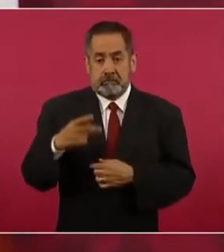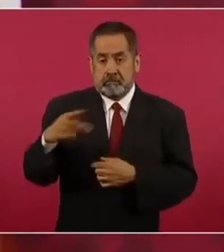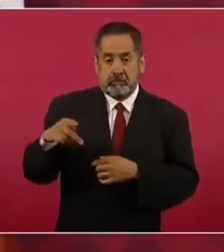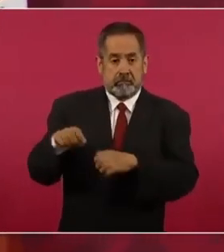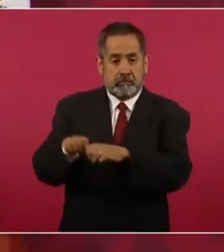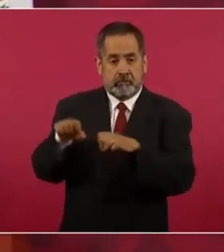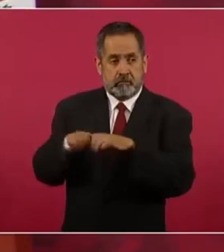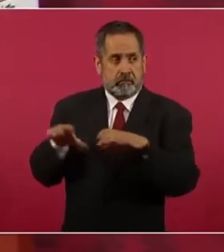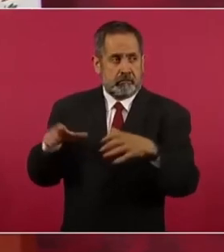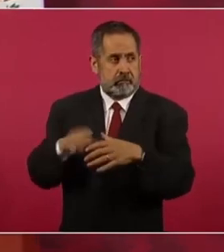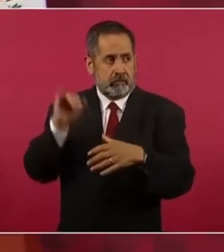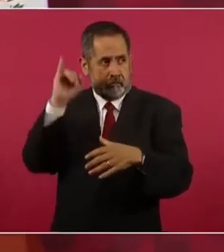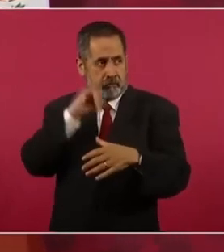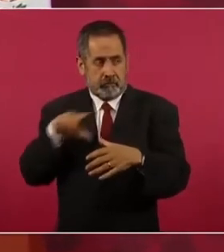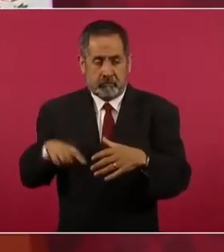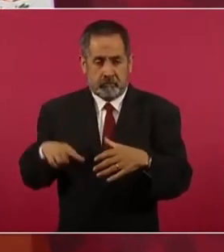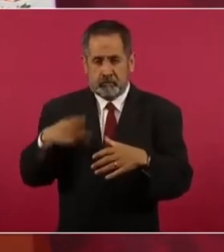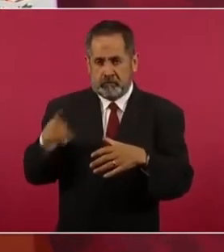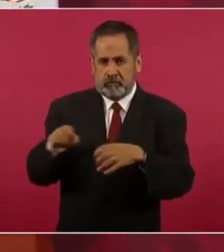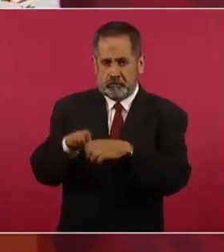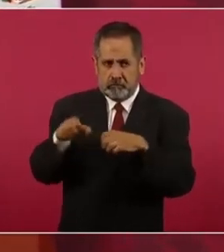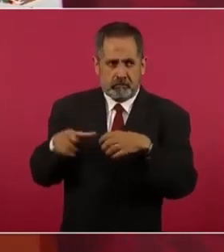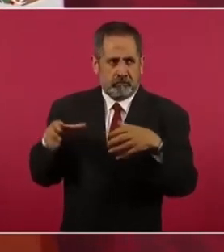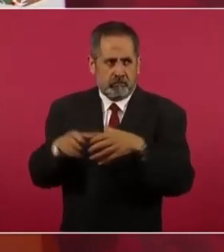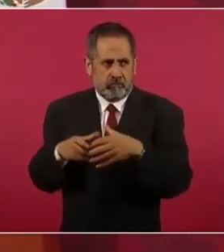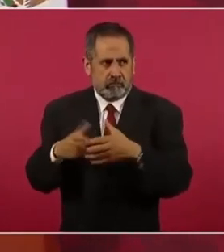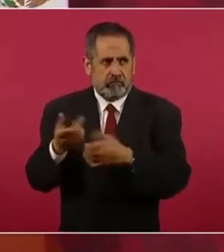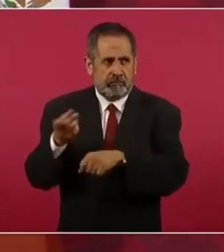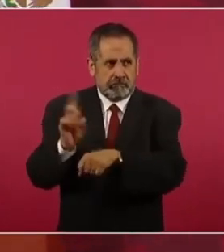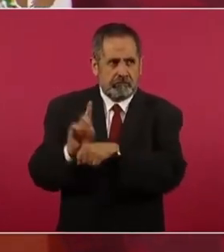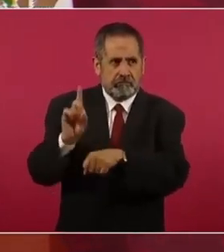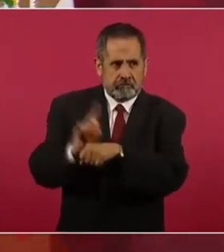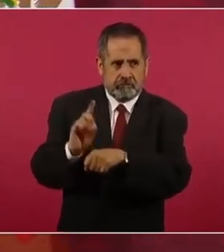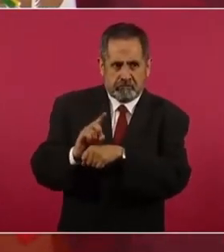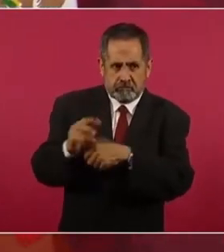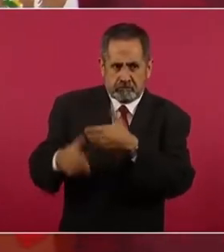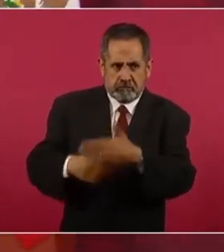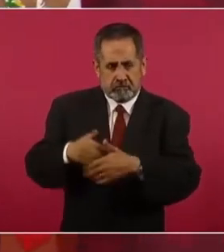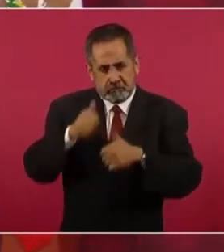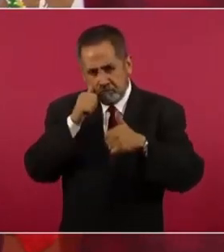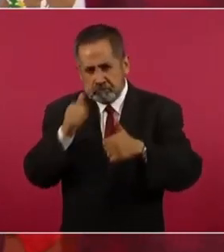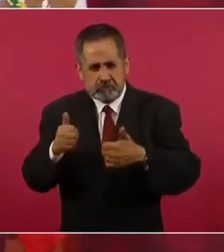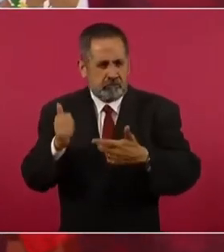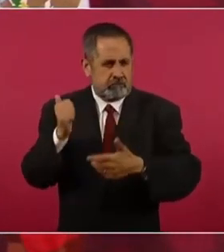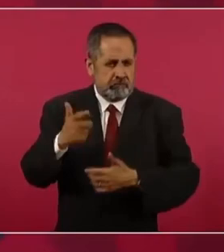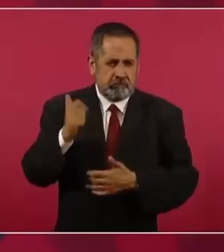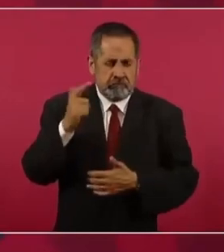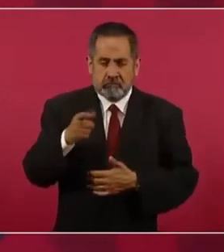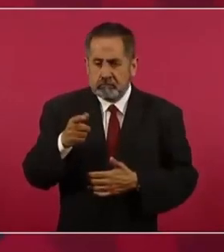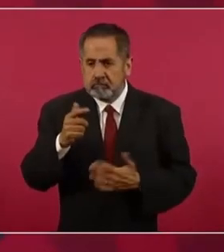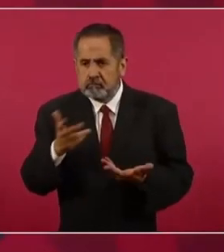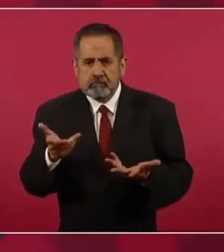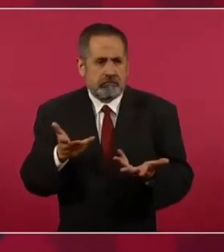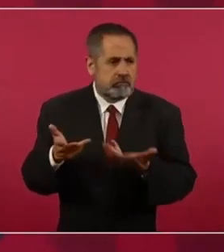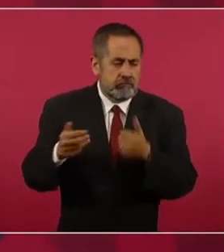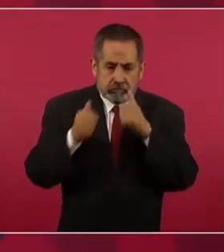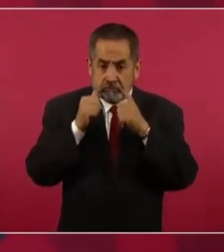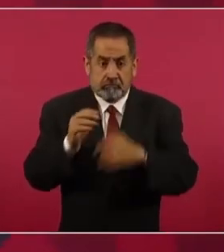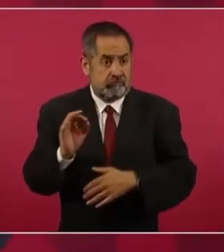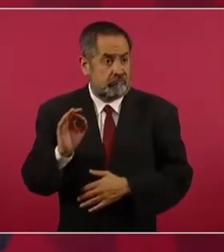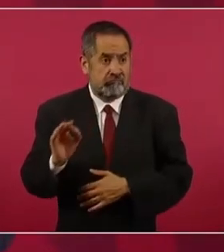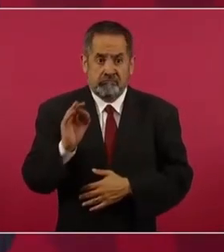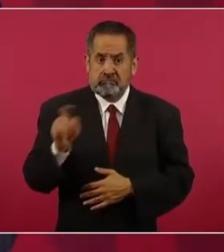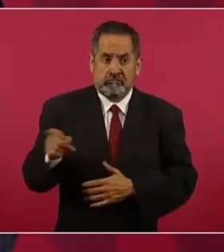la jefa de gobierno está todos los días atendiendo el problema. Tienen